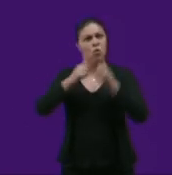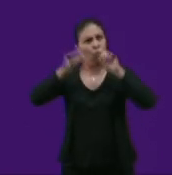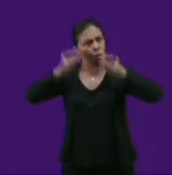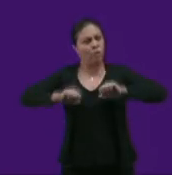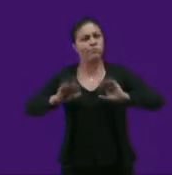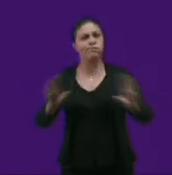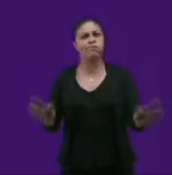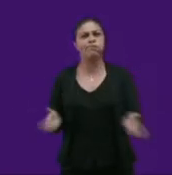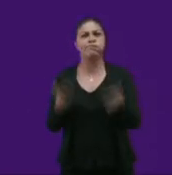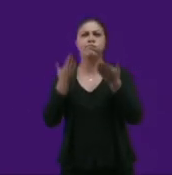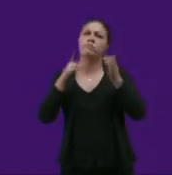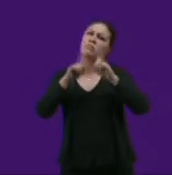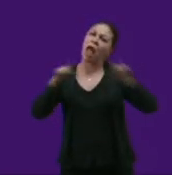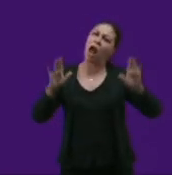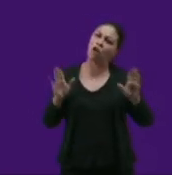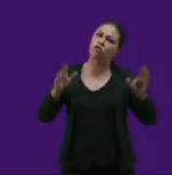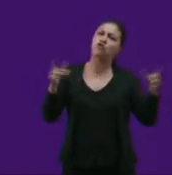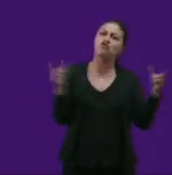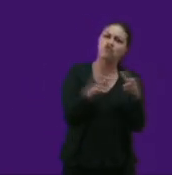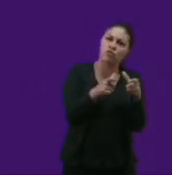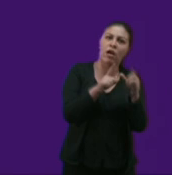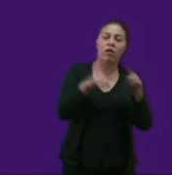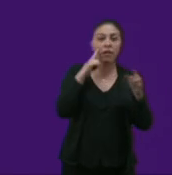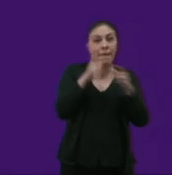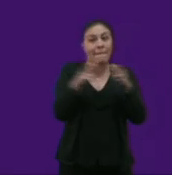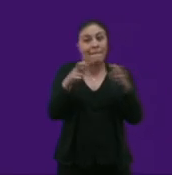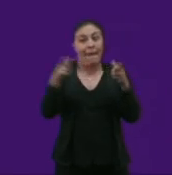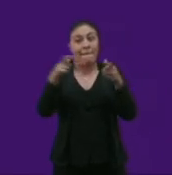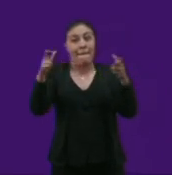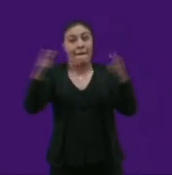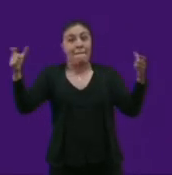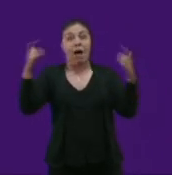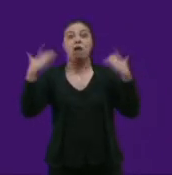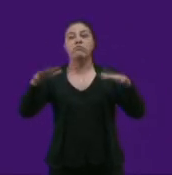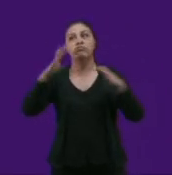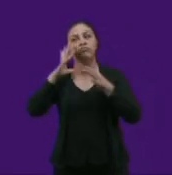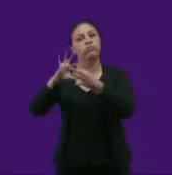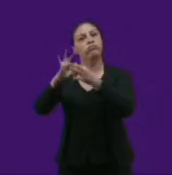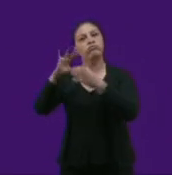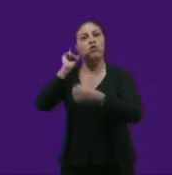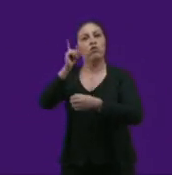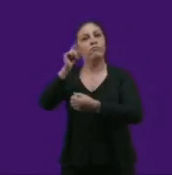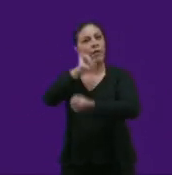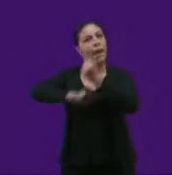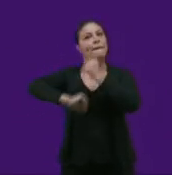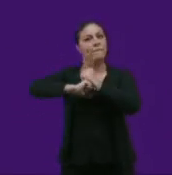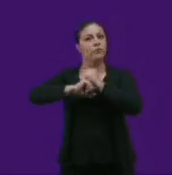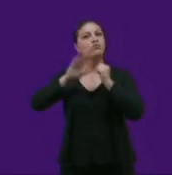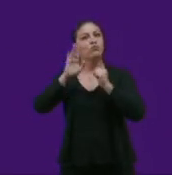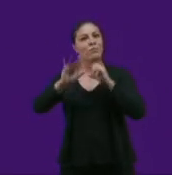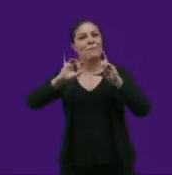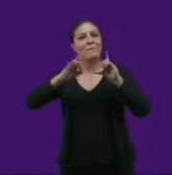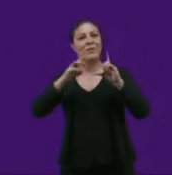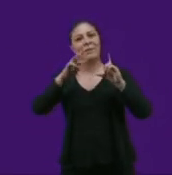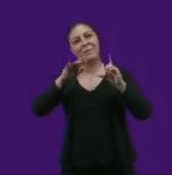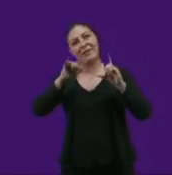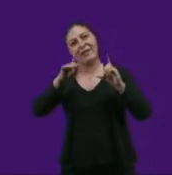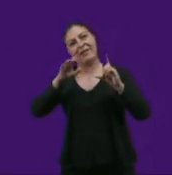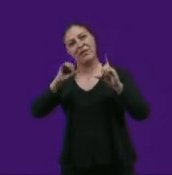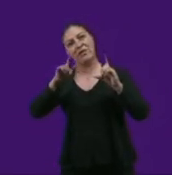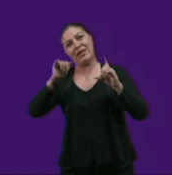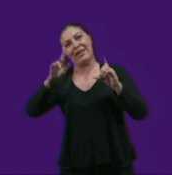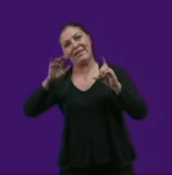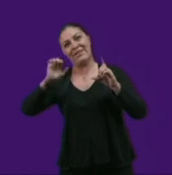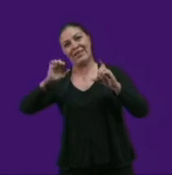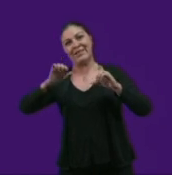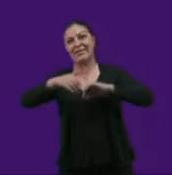muy pequeñitos individuales y que han construido también una historia de crecimiento gracias a esta plataforma que es abierta, que cualquier persona puede